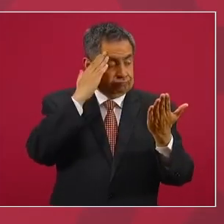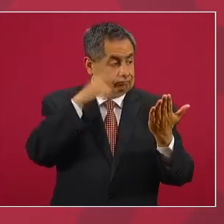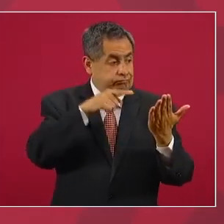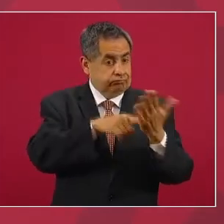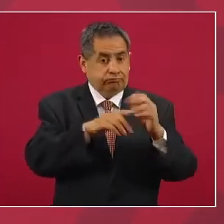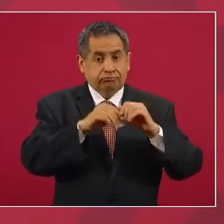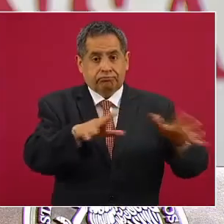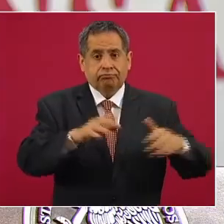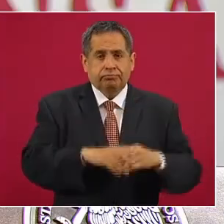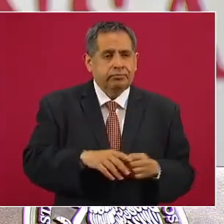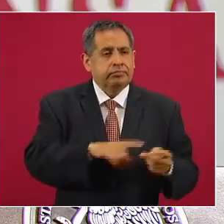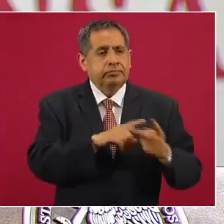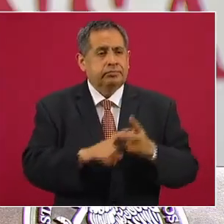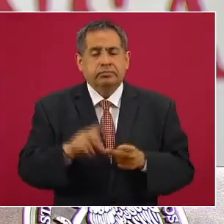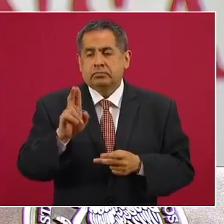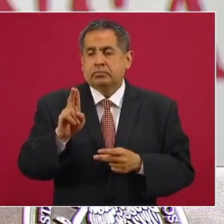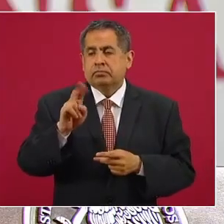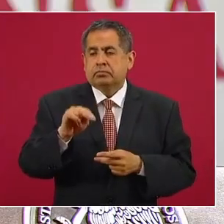en el Universal.